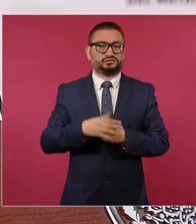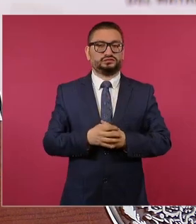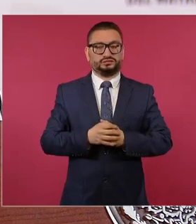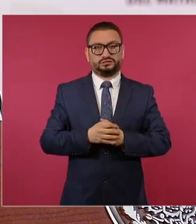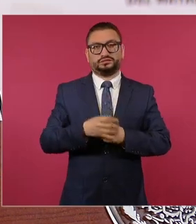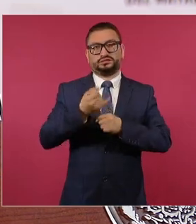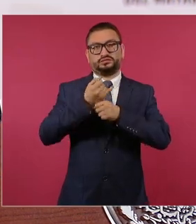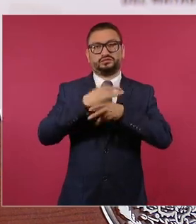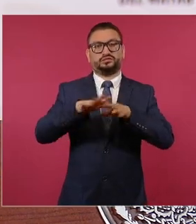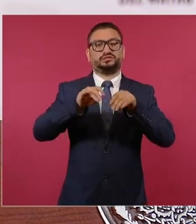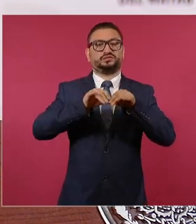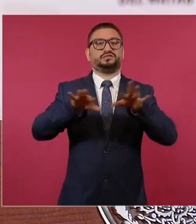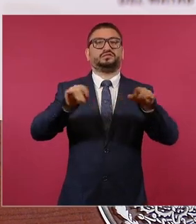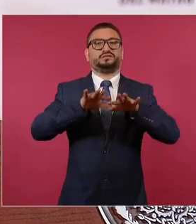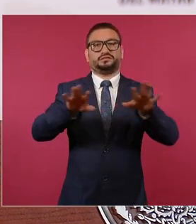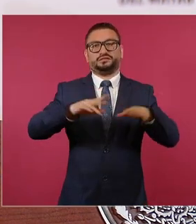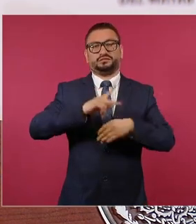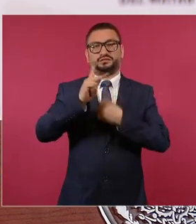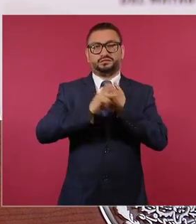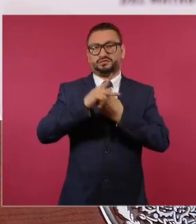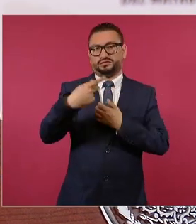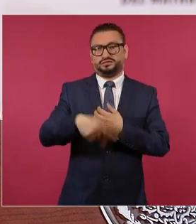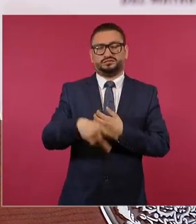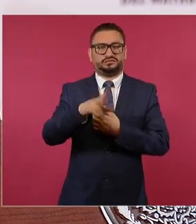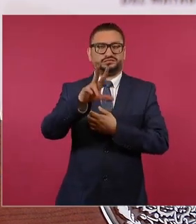de información del país, y no,